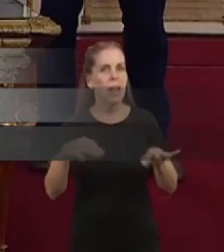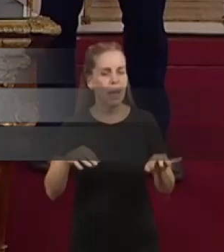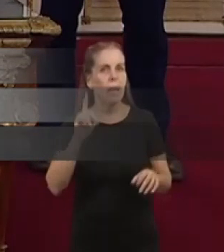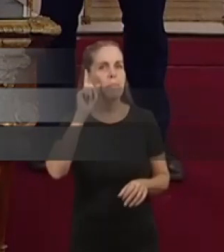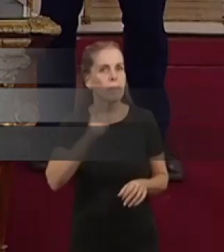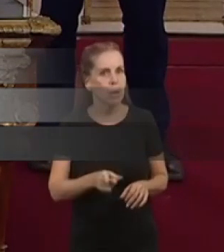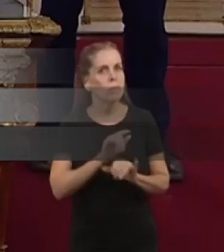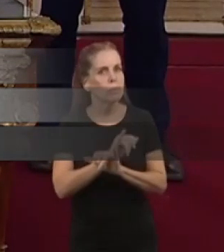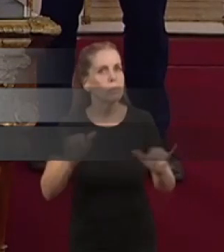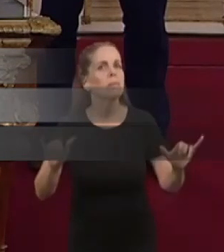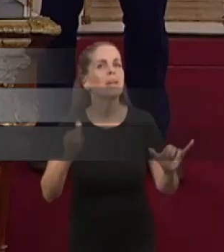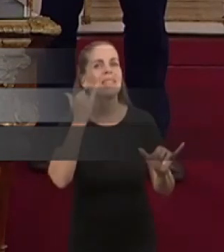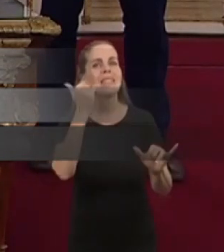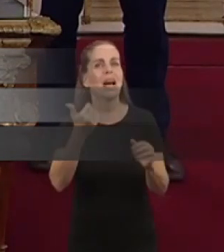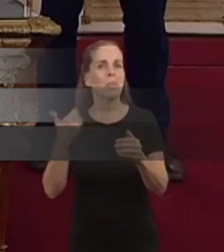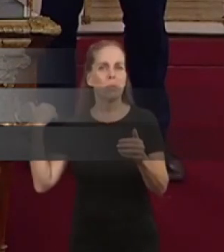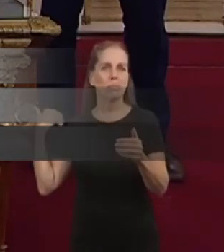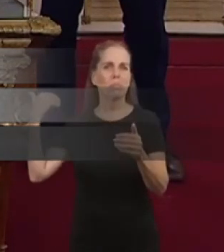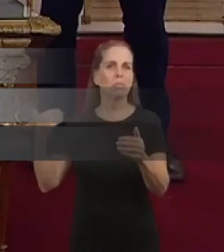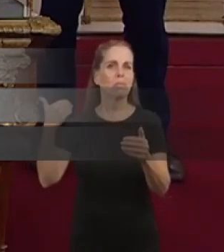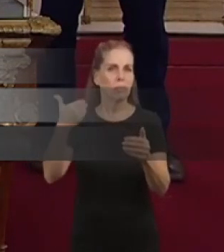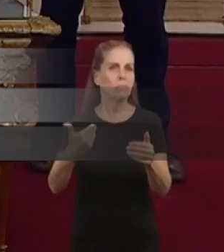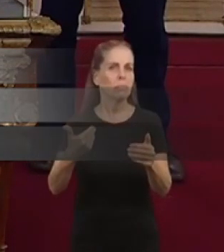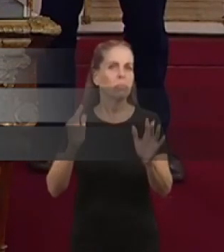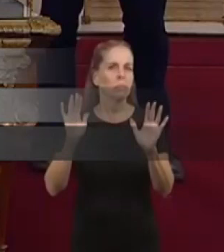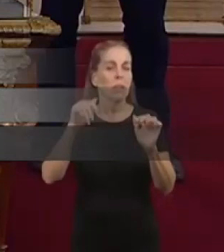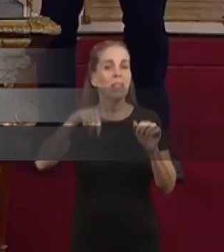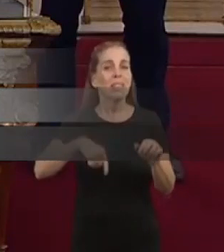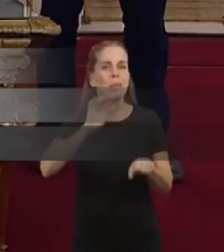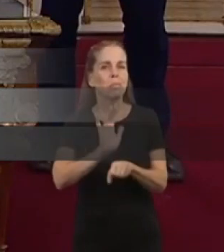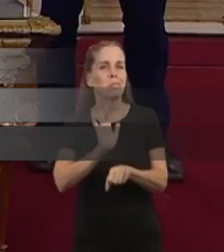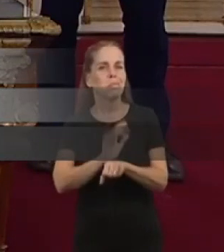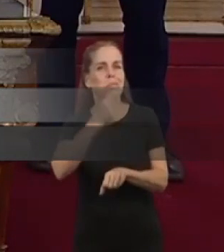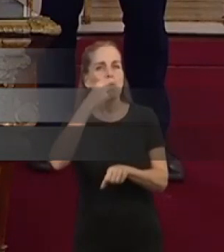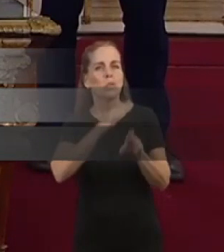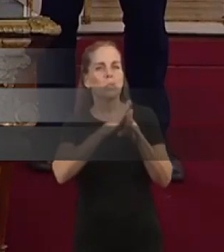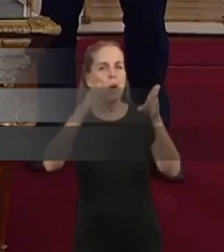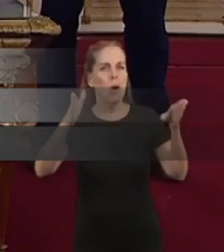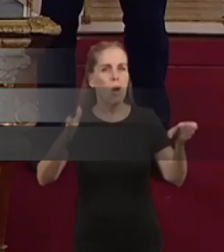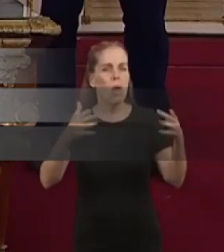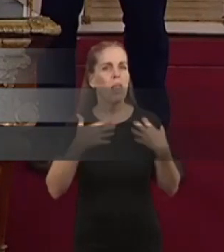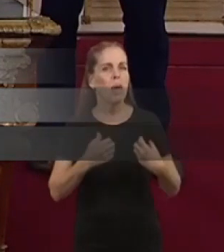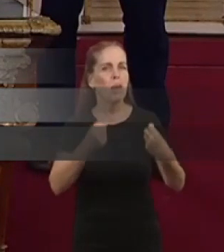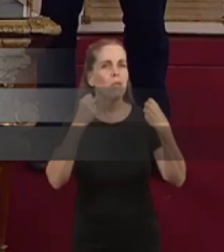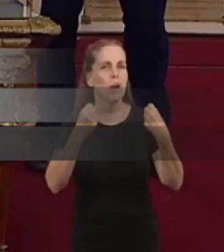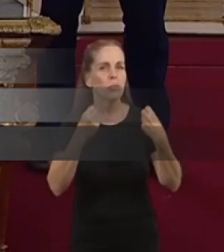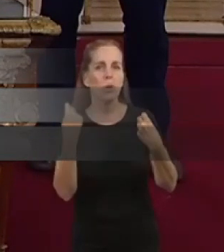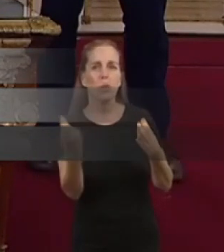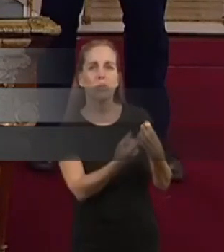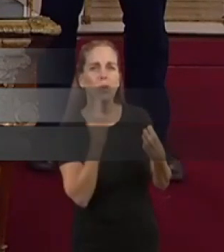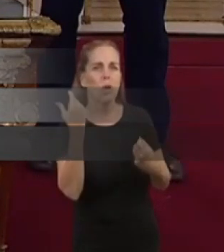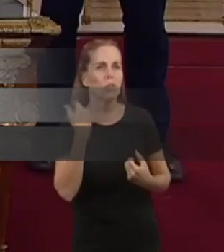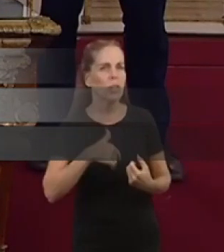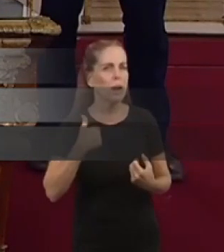ordenado la macroeconomía, o se está terminando de ordenar la macroeconomía. Esto es, nos han vuelto al mundo, hemos vuelto a los mercados